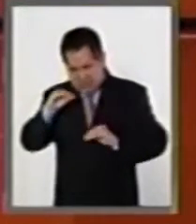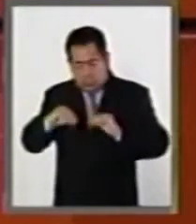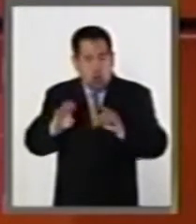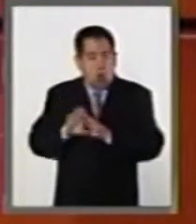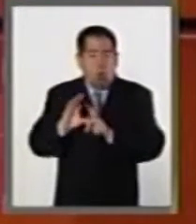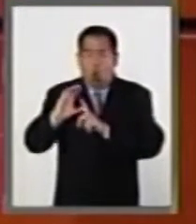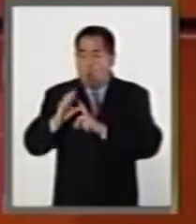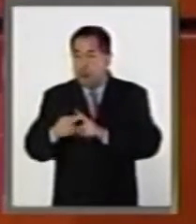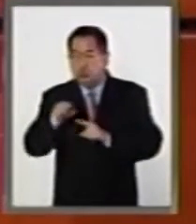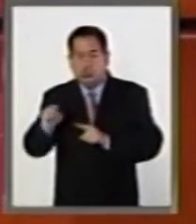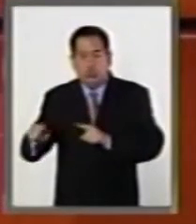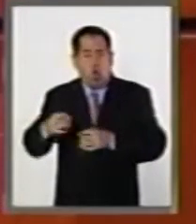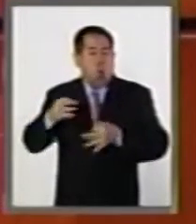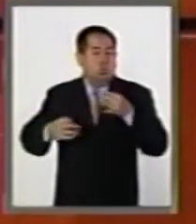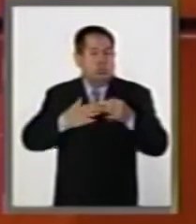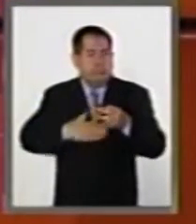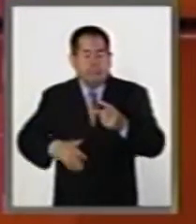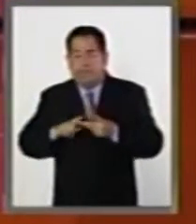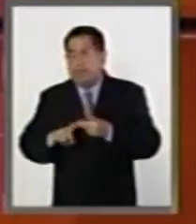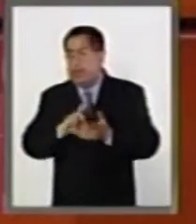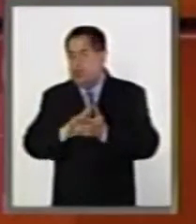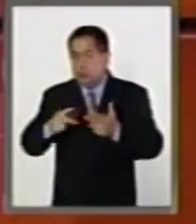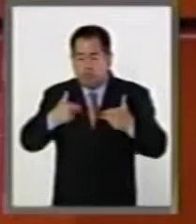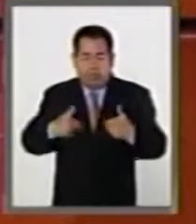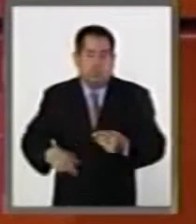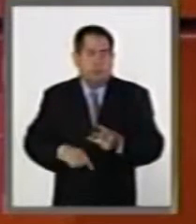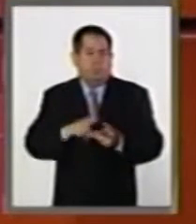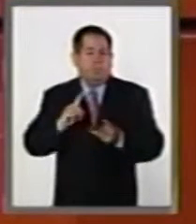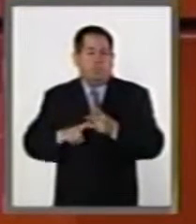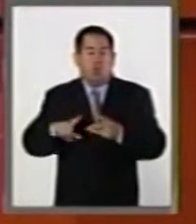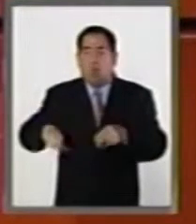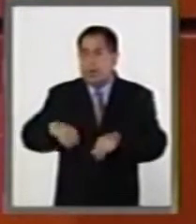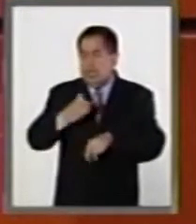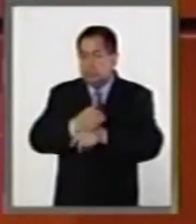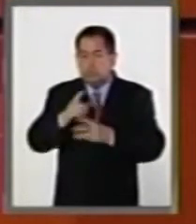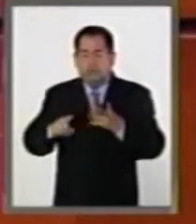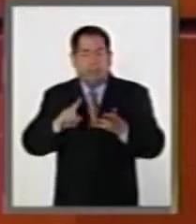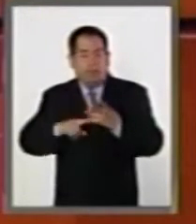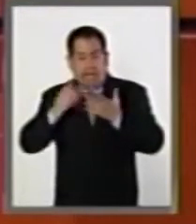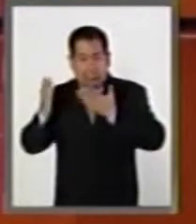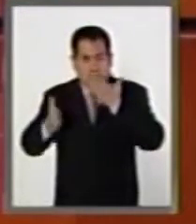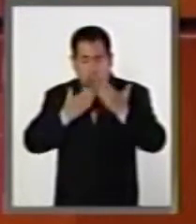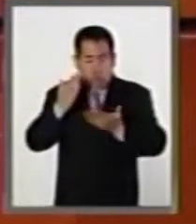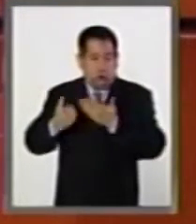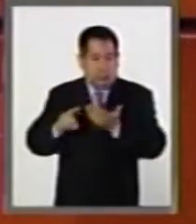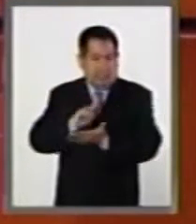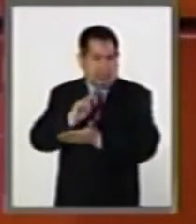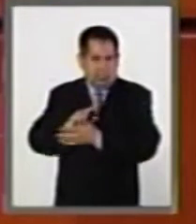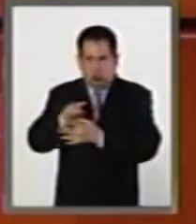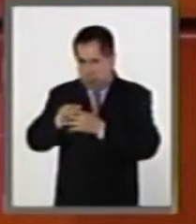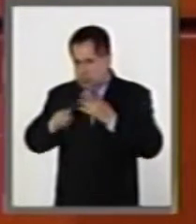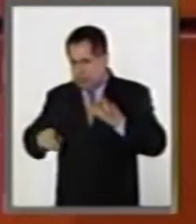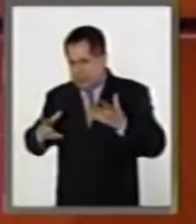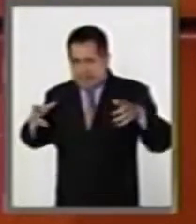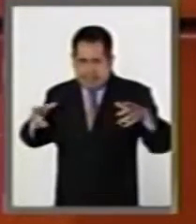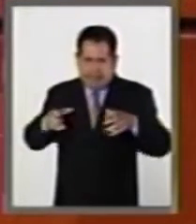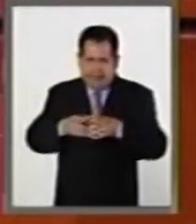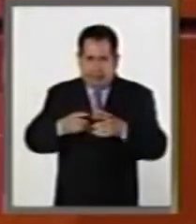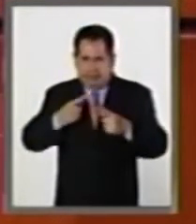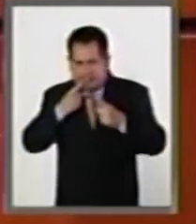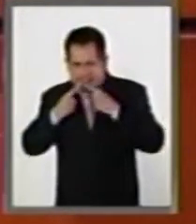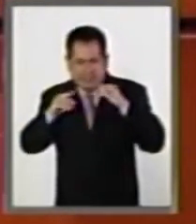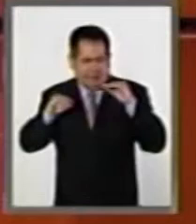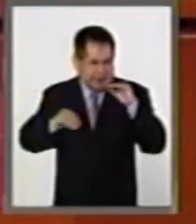Comisiones Unidas de Justicia, de Derechos Humanos, de Gobernación y de Estudios Legislativos nos dimos a la tarea